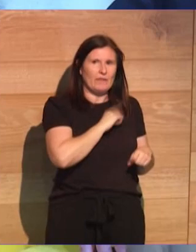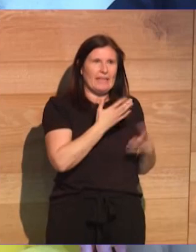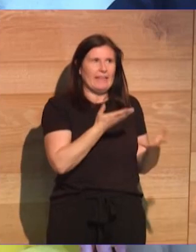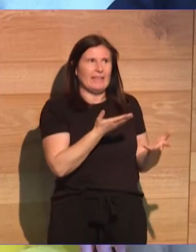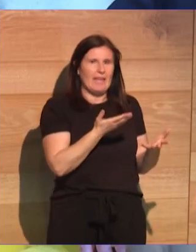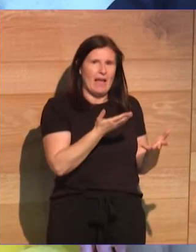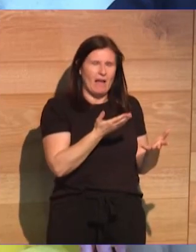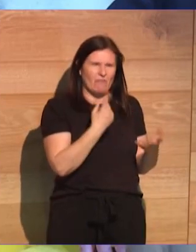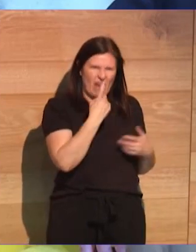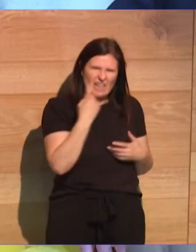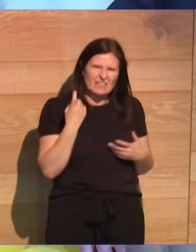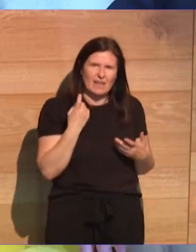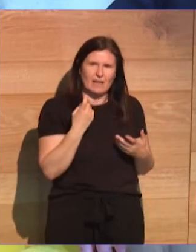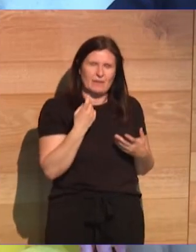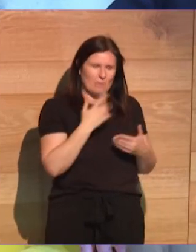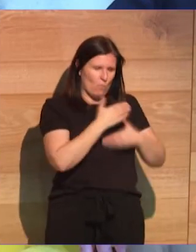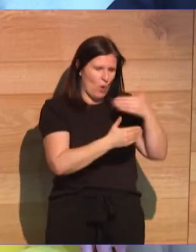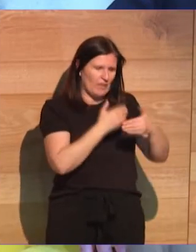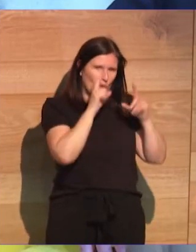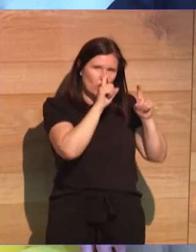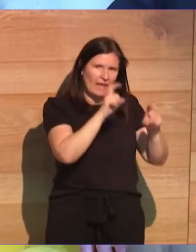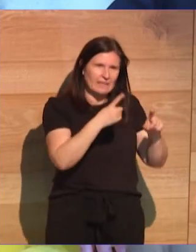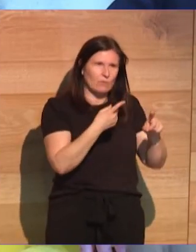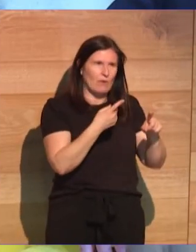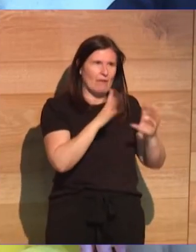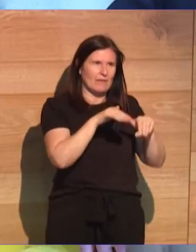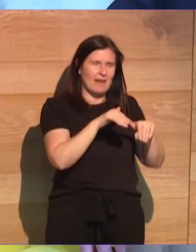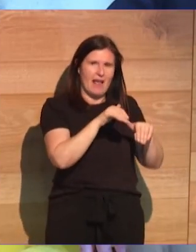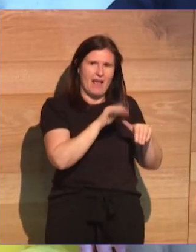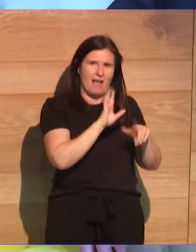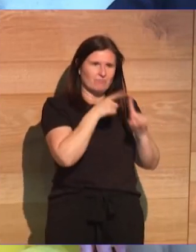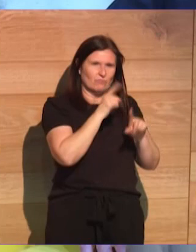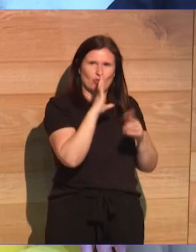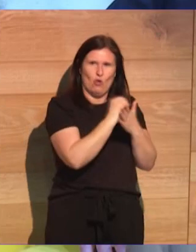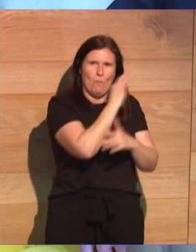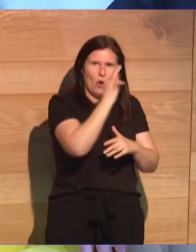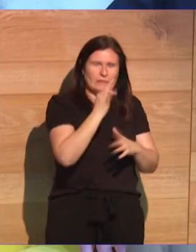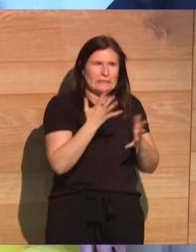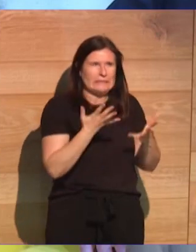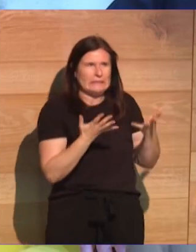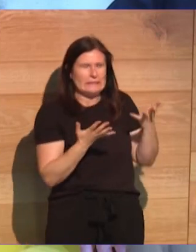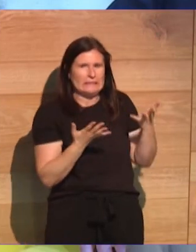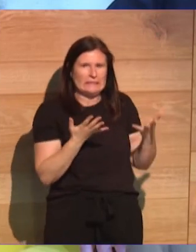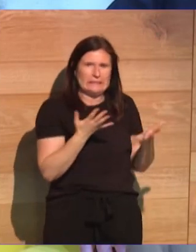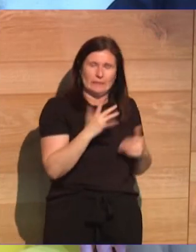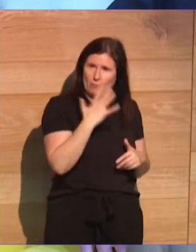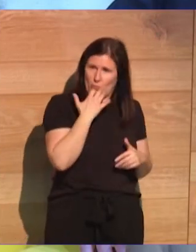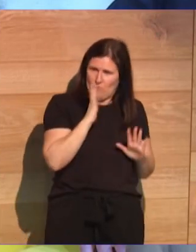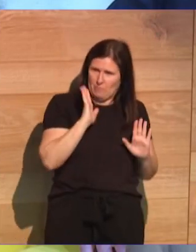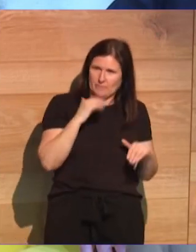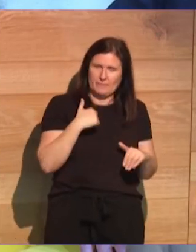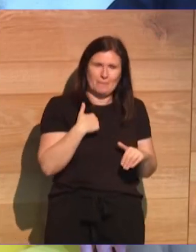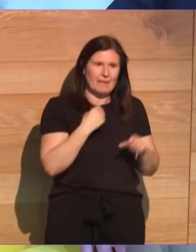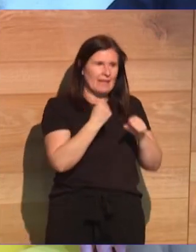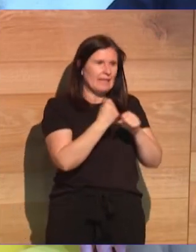en el proceso educativo, docente, ¿no? Entonces, yo soy de los que no me importa que los trabajos, los trabajos